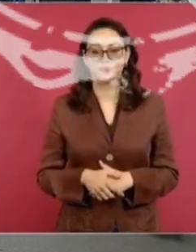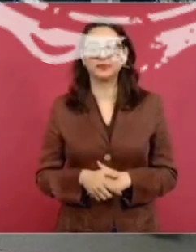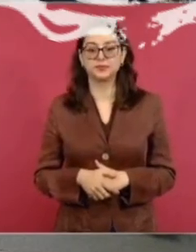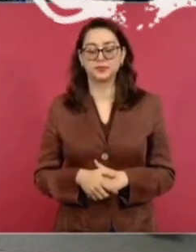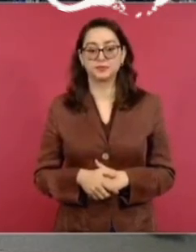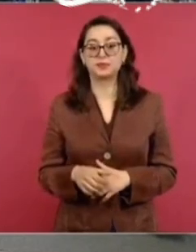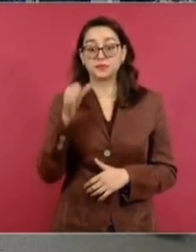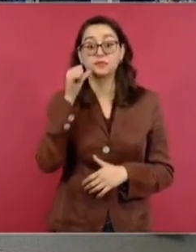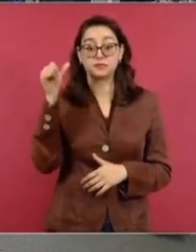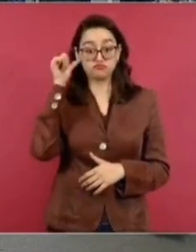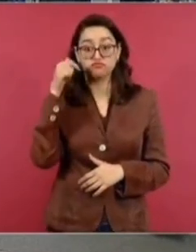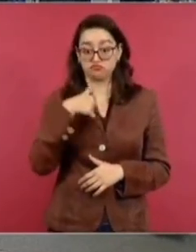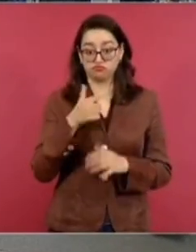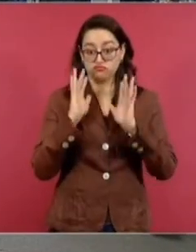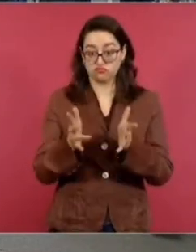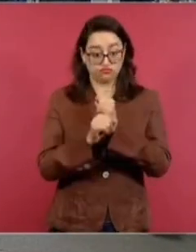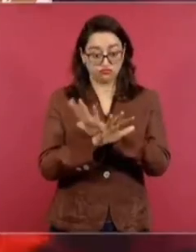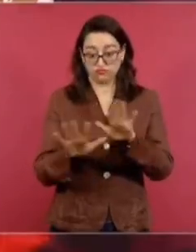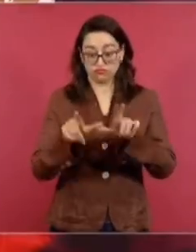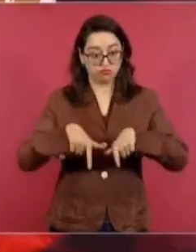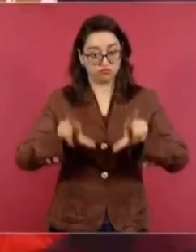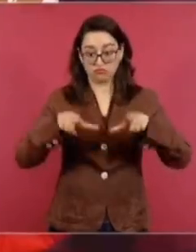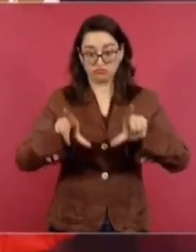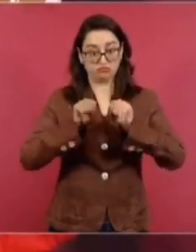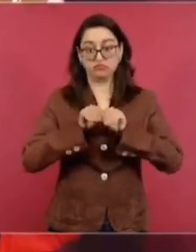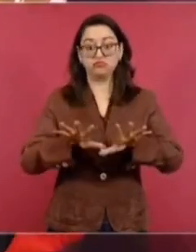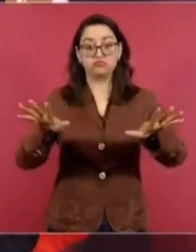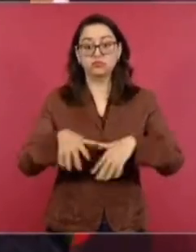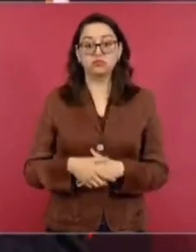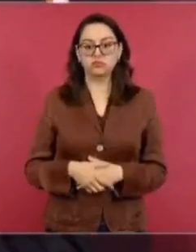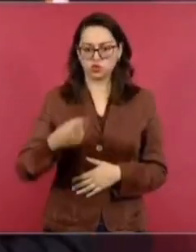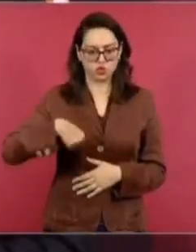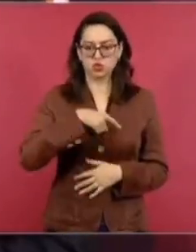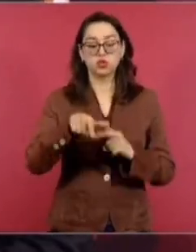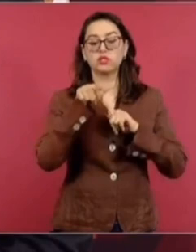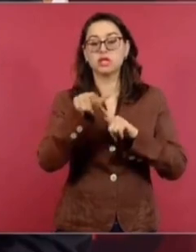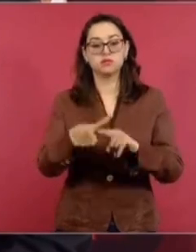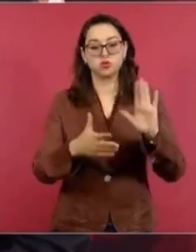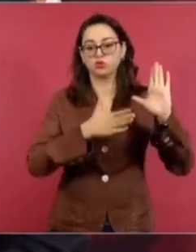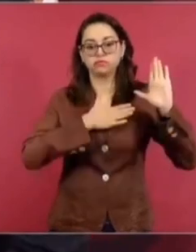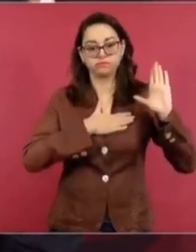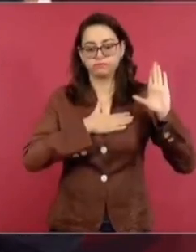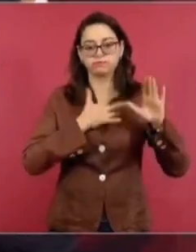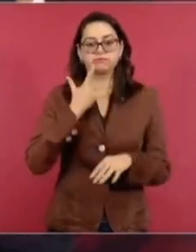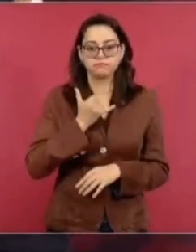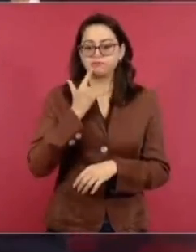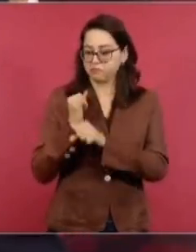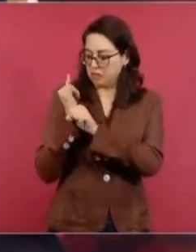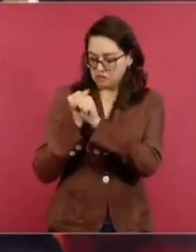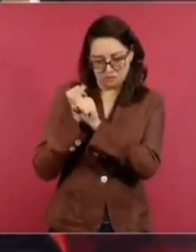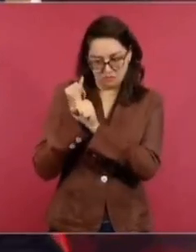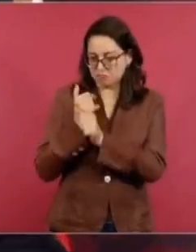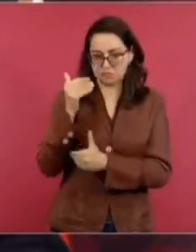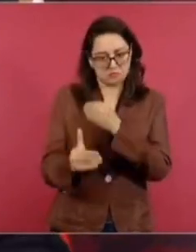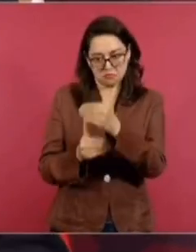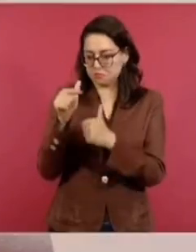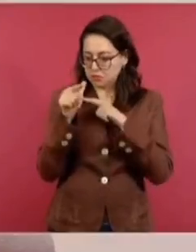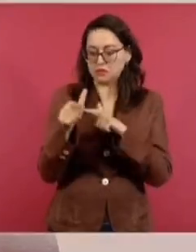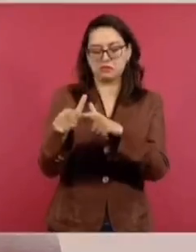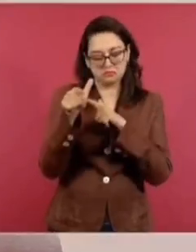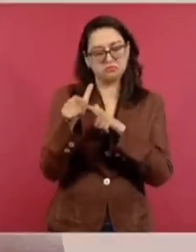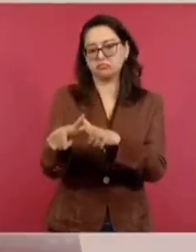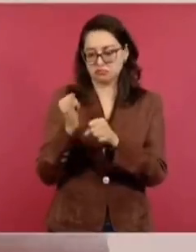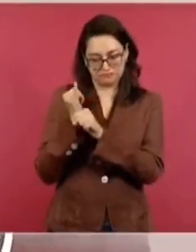Ya ayer se dio a conocer el informe que se presentó. Tenemos nosotros el compromiso de seguir la investigación y